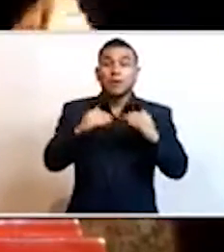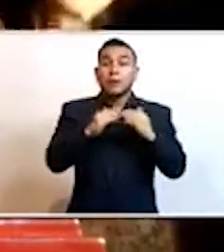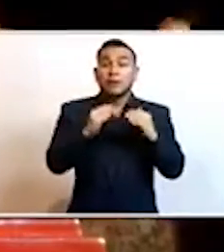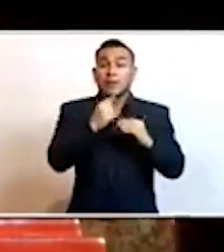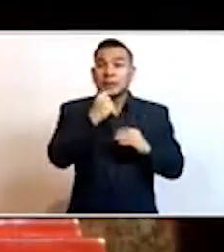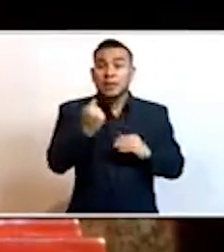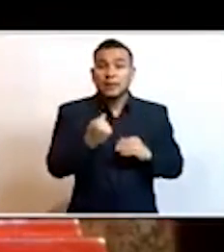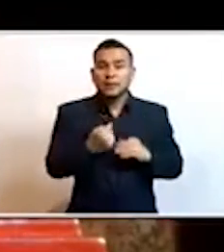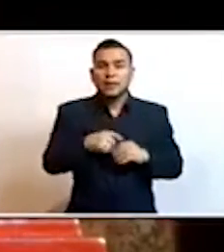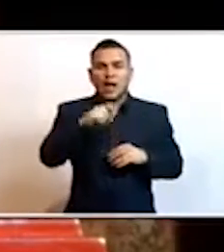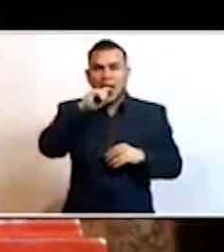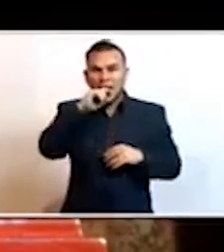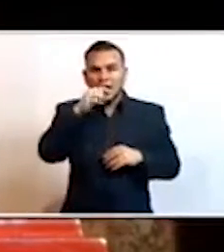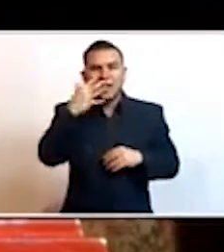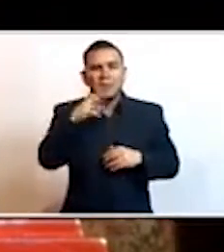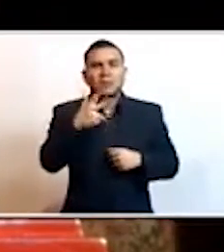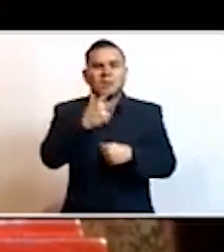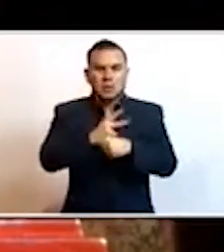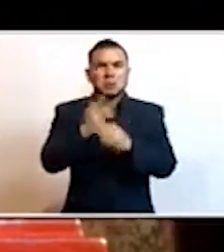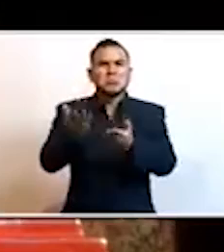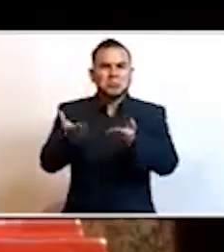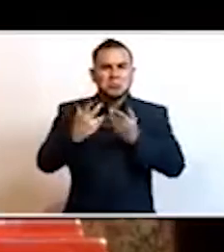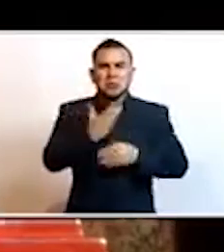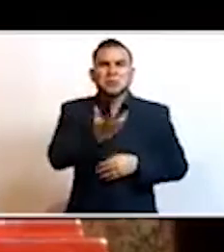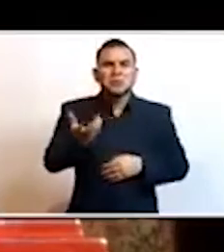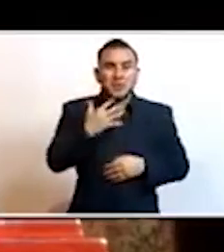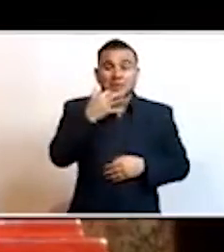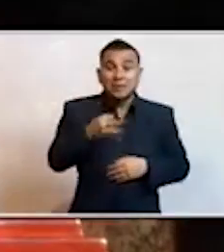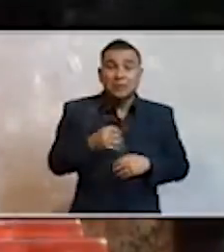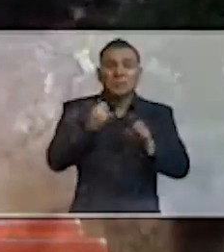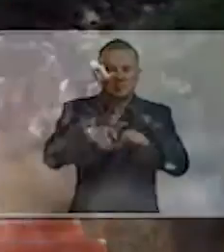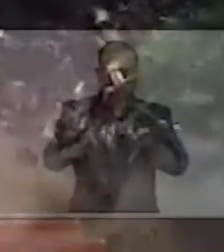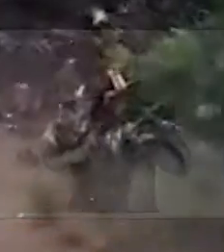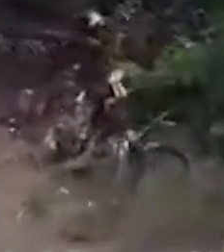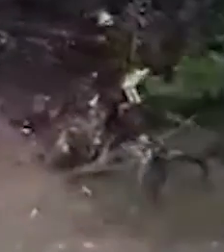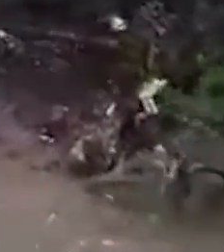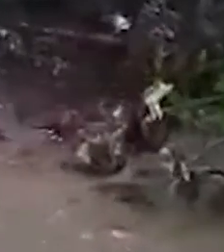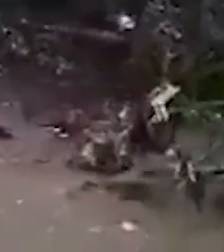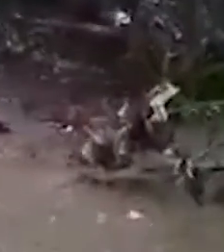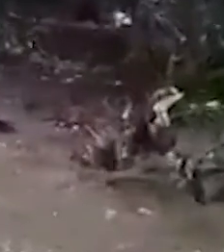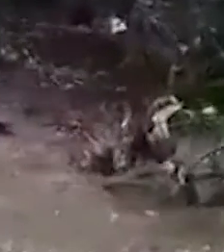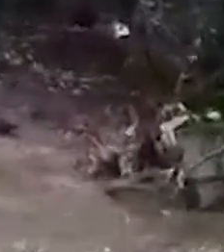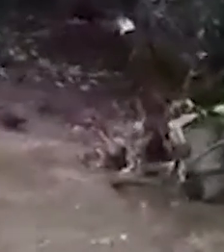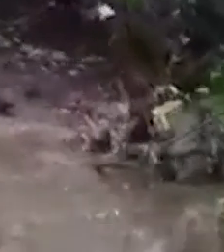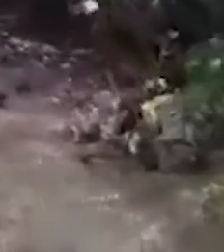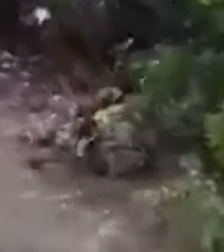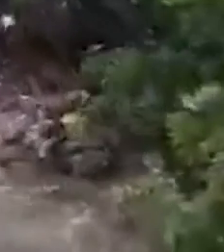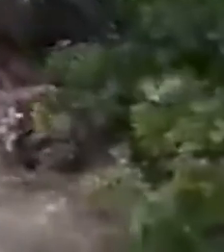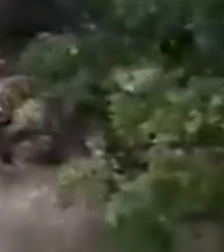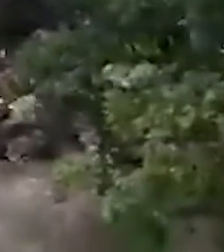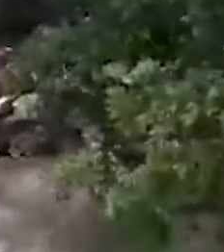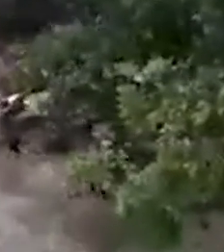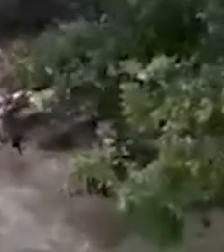países vecinos, países pobres como el nuestro, nos han ofrecido su solidaridad y estamos para aceptarla. Y respaldó a los alcaldes en cada uno